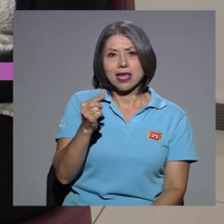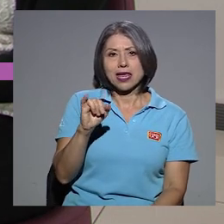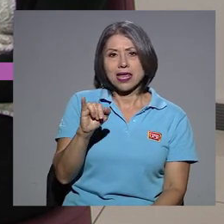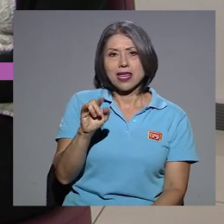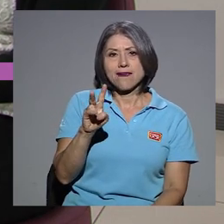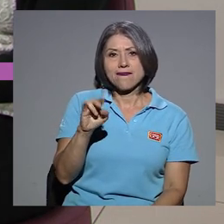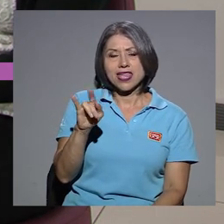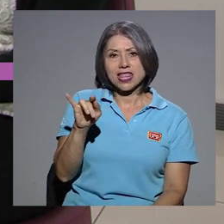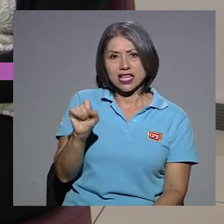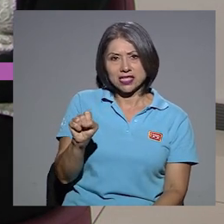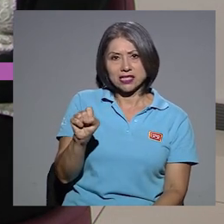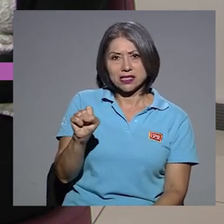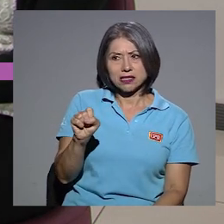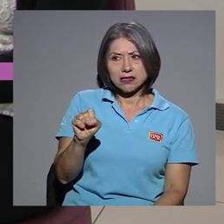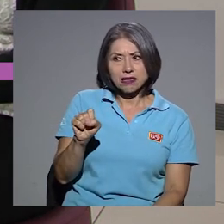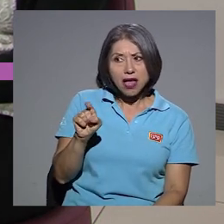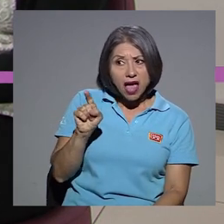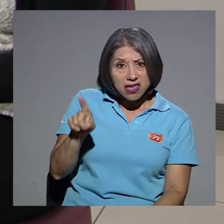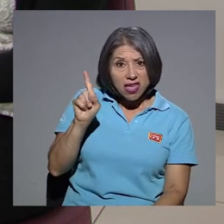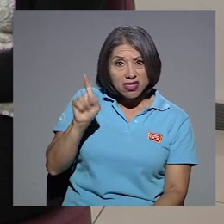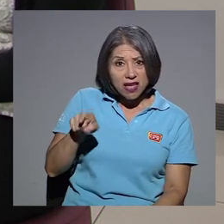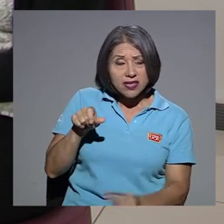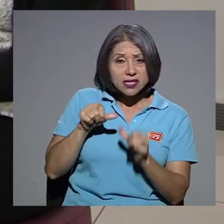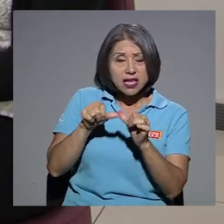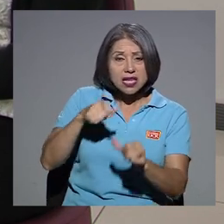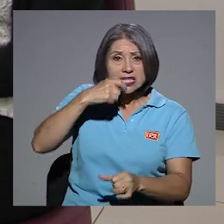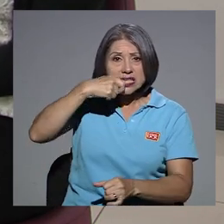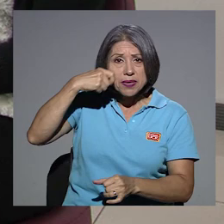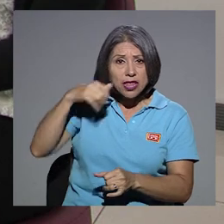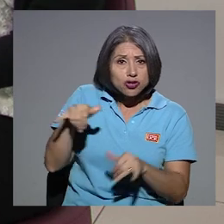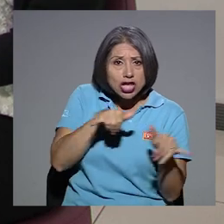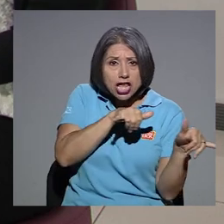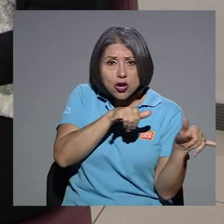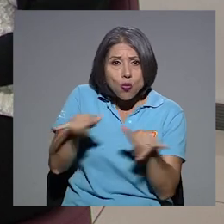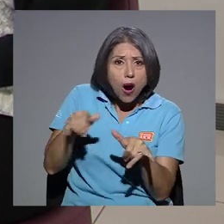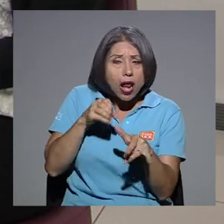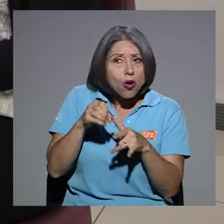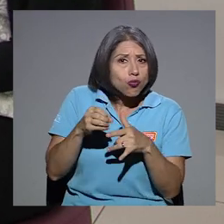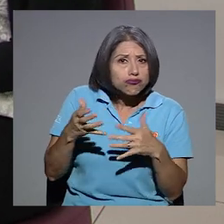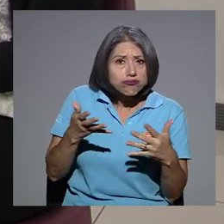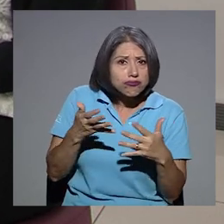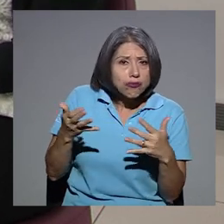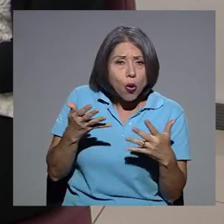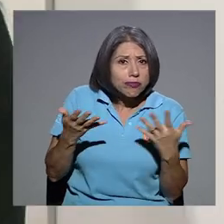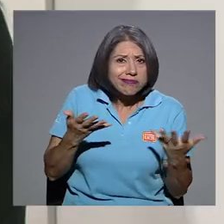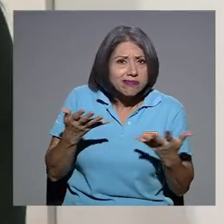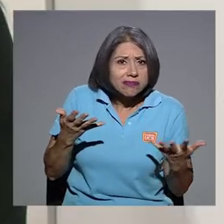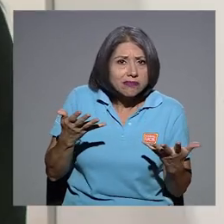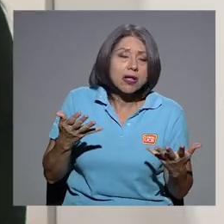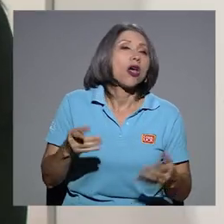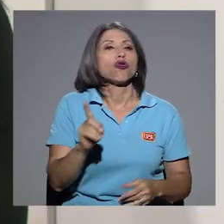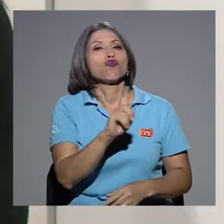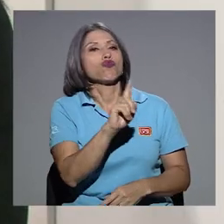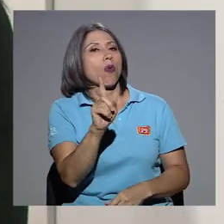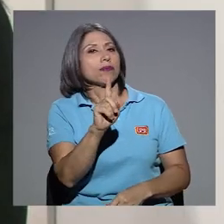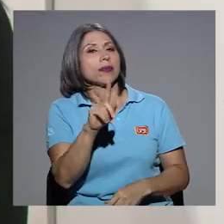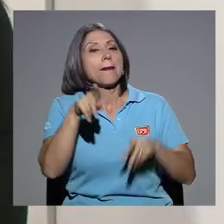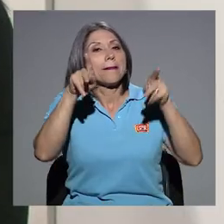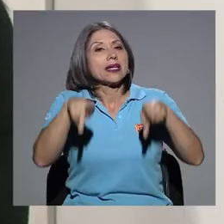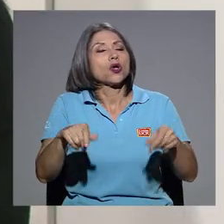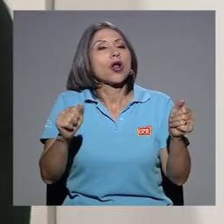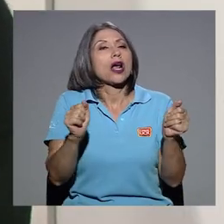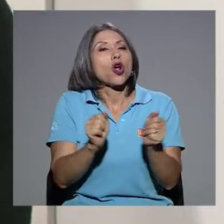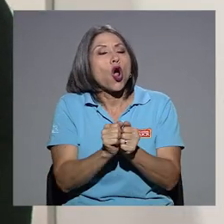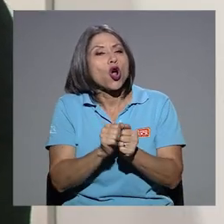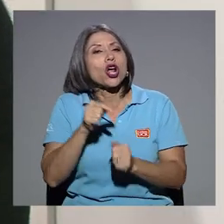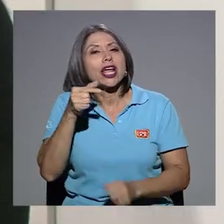¿Te tiene que seguir cepillando igual y todo igual o más bien podría lastimarse más? No. Una persona que tiene